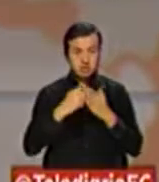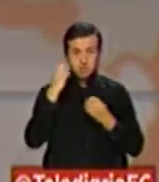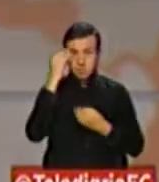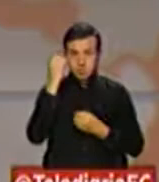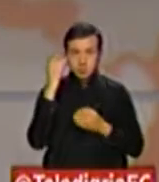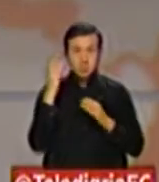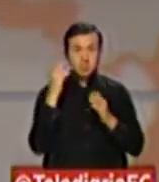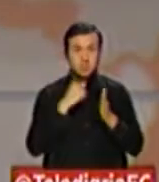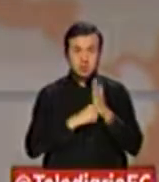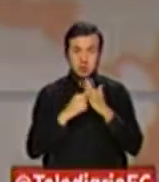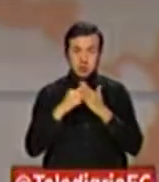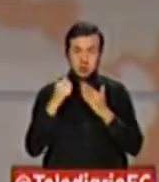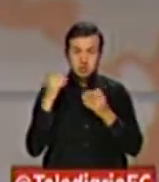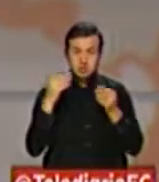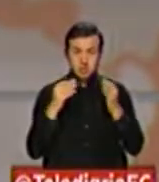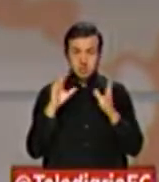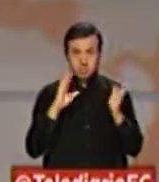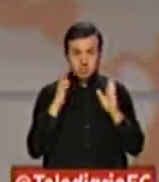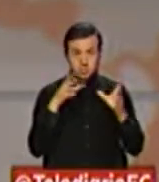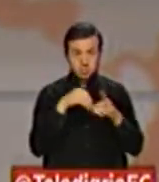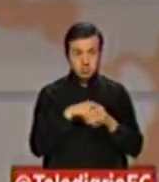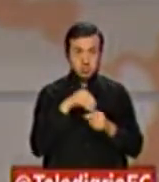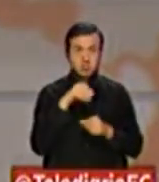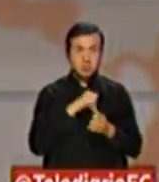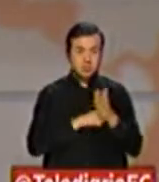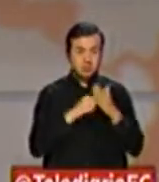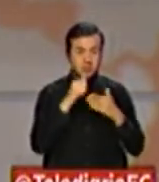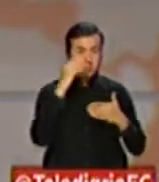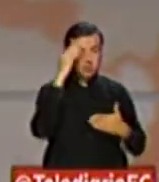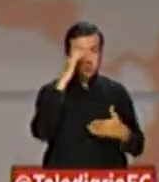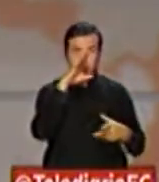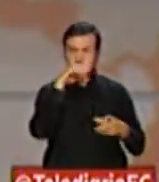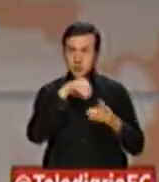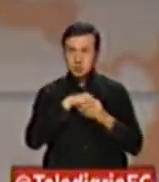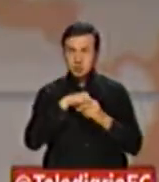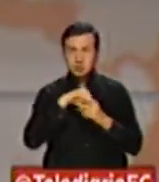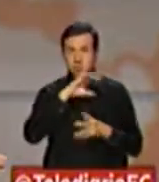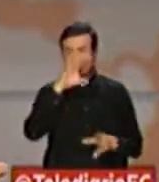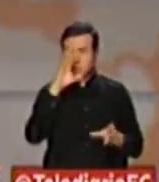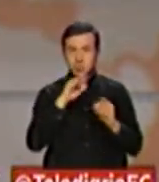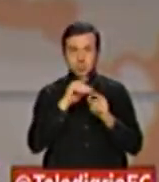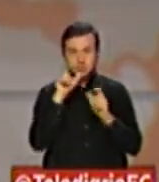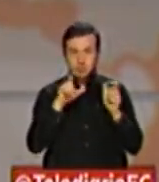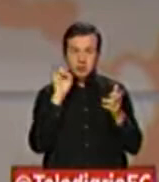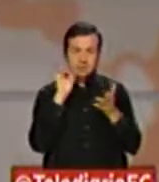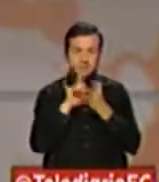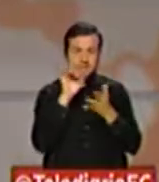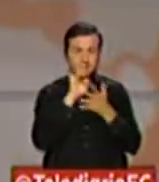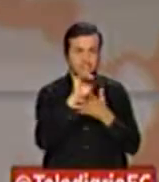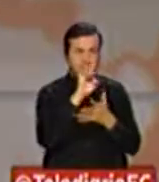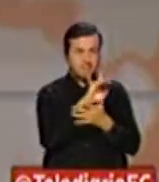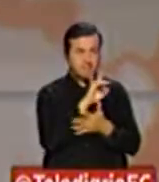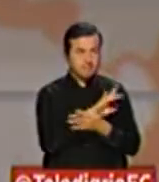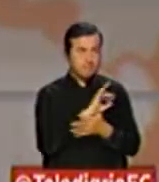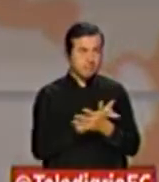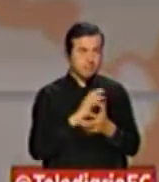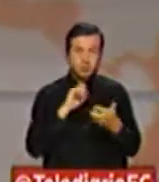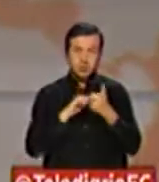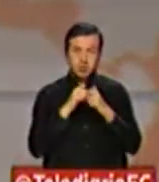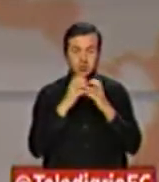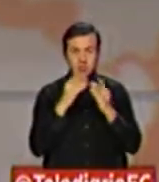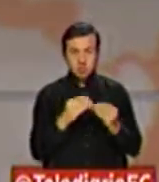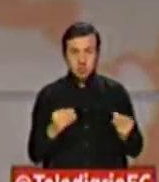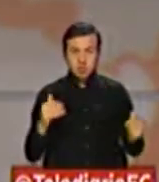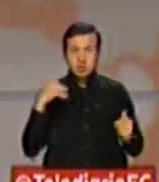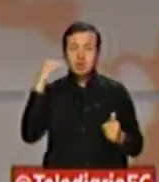está en transición, que ahora estaba bajo la competencia del Ministerio de la Política, bueno, cayeron cabezas, como se dice comúnmente. Eso es una solución. Pero